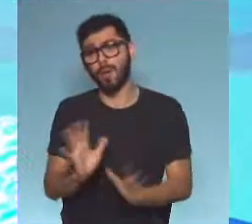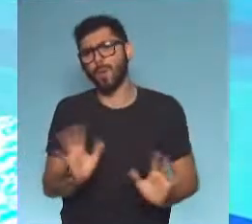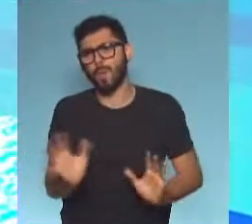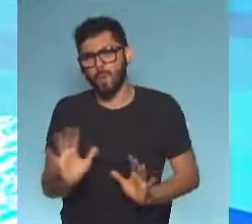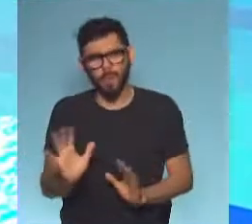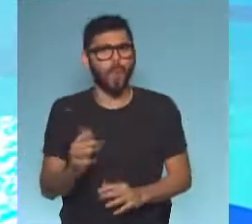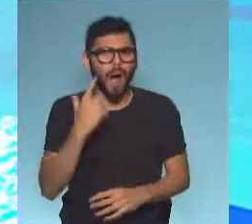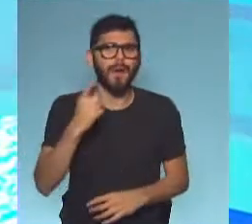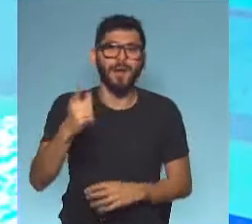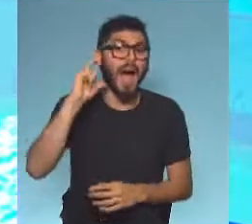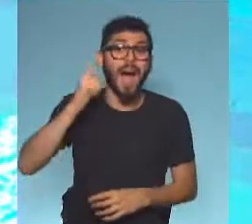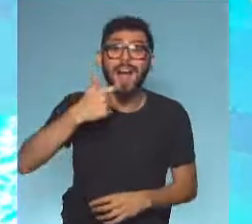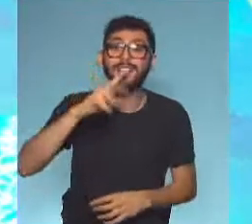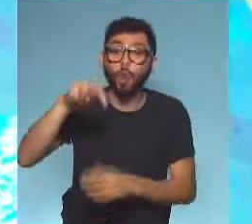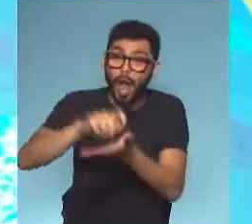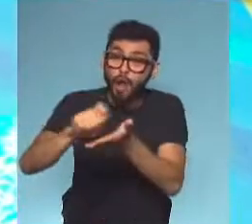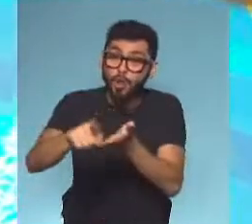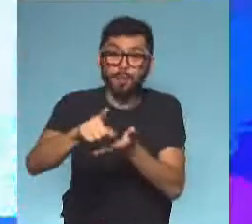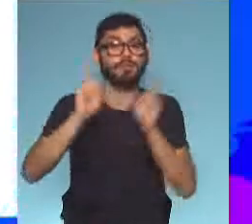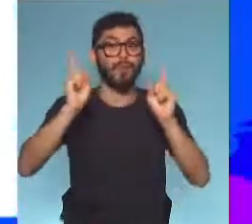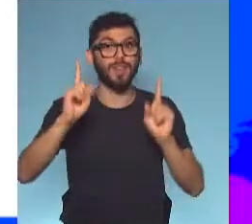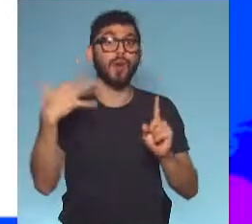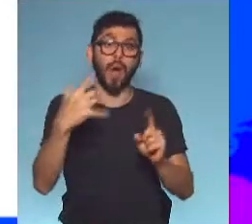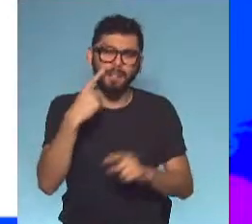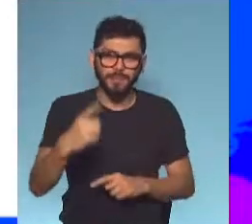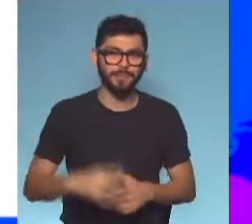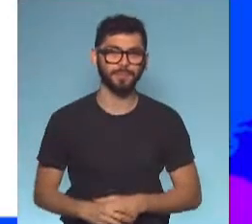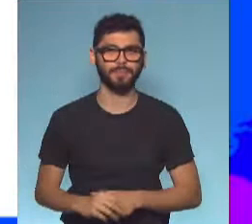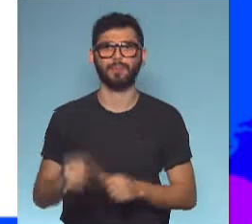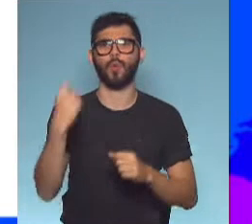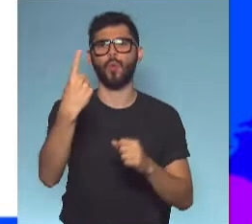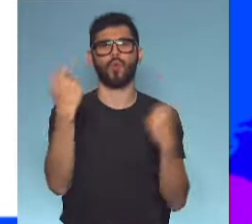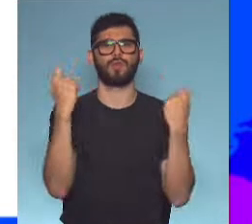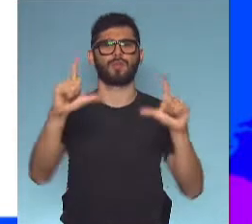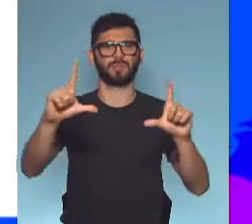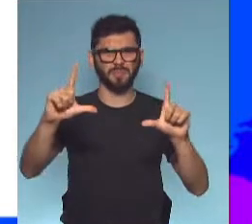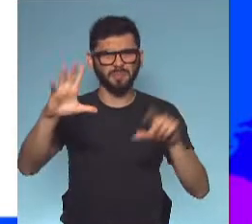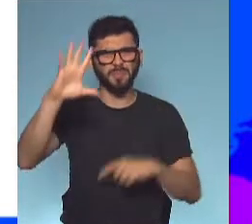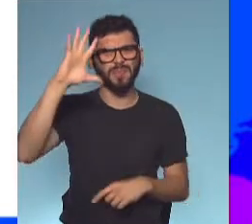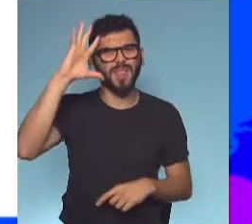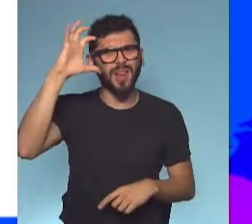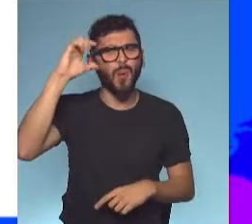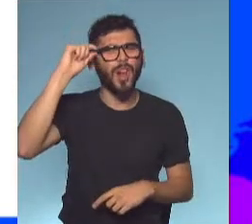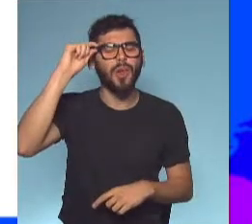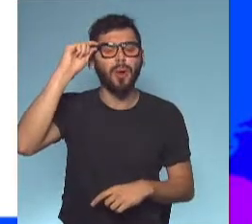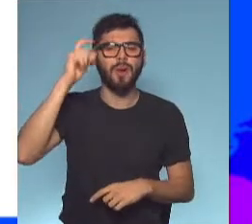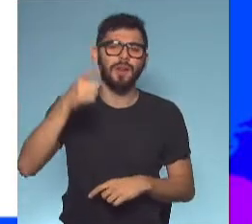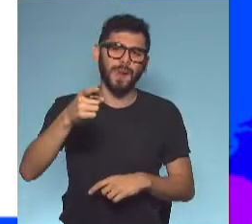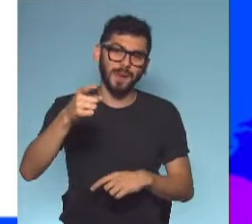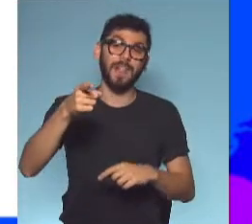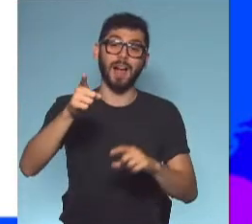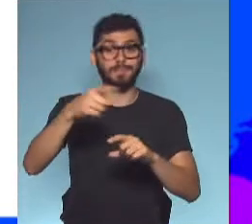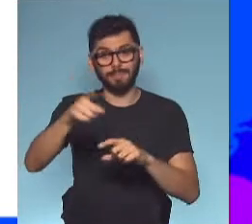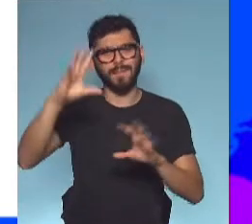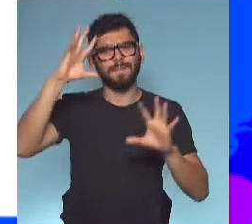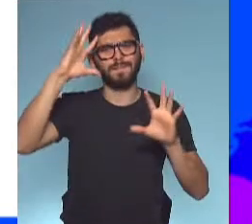gusta. Gastón, anota, por favor. Me gusta que se venga picante la profe. Placa número uno. Sí. ¿Se acuerdan que habíamos hablado y ahí